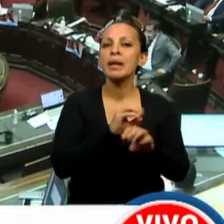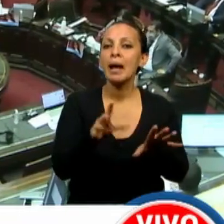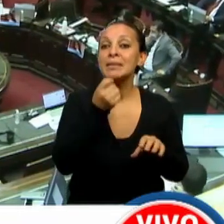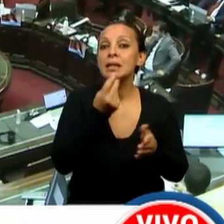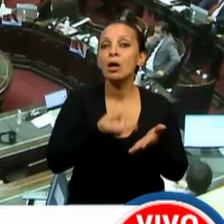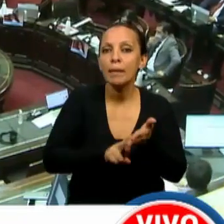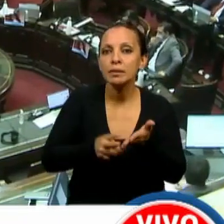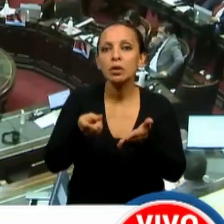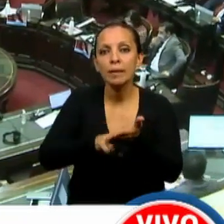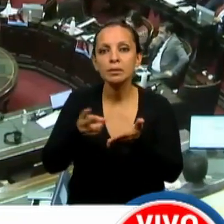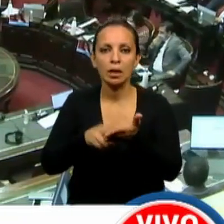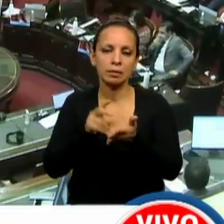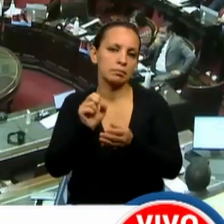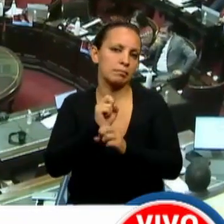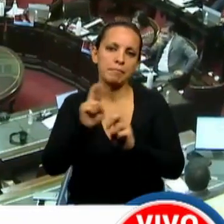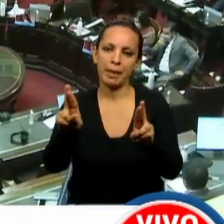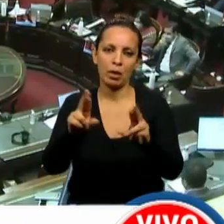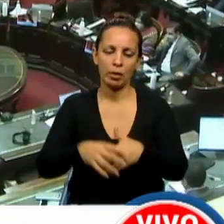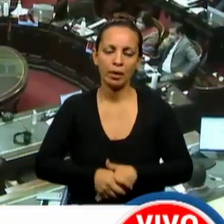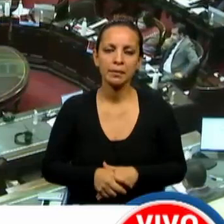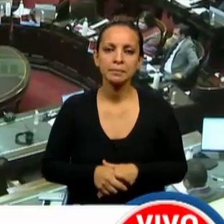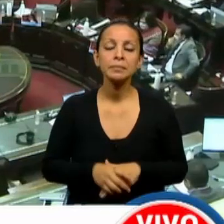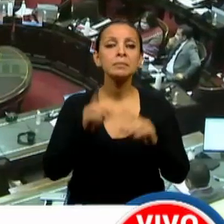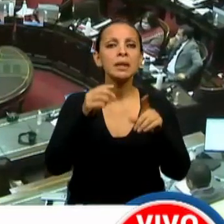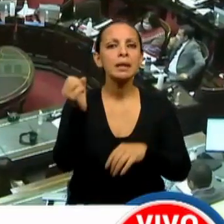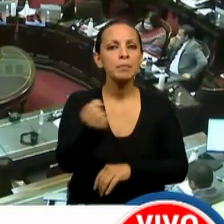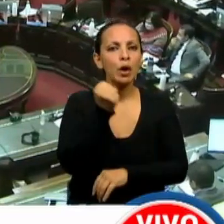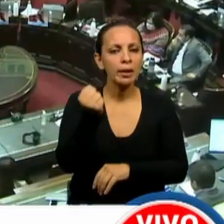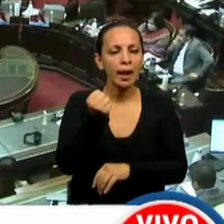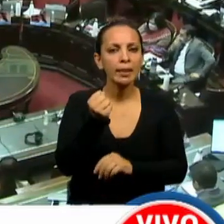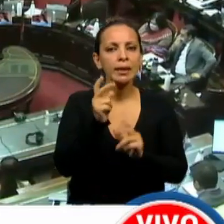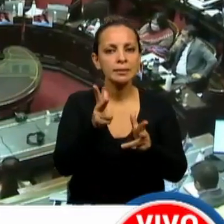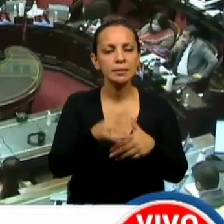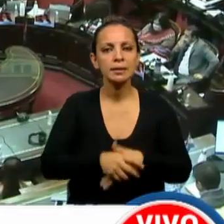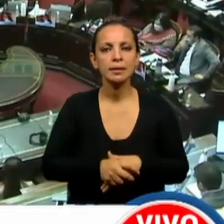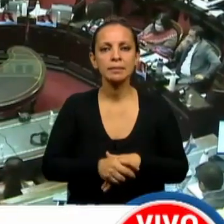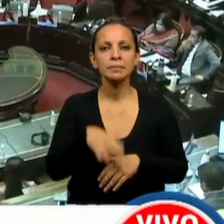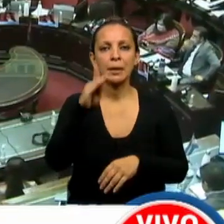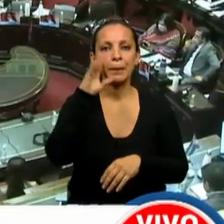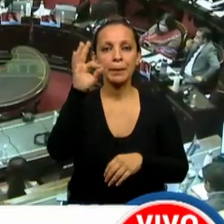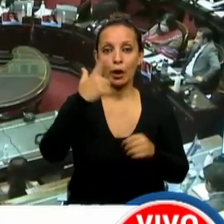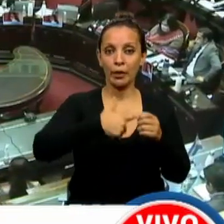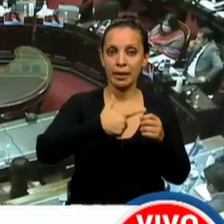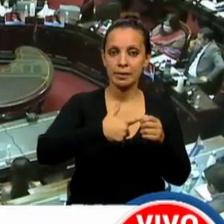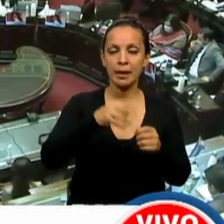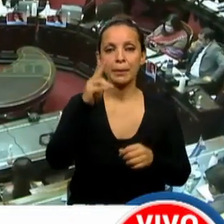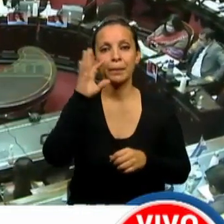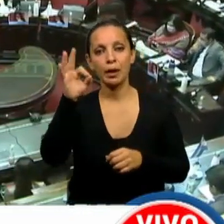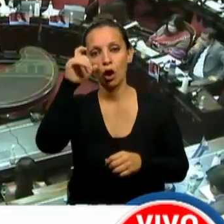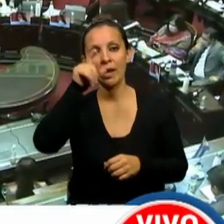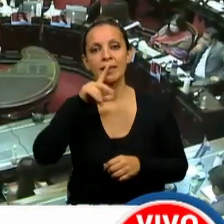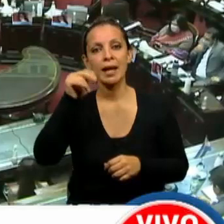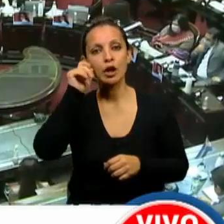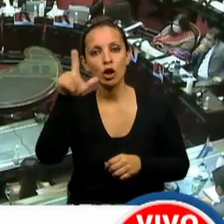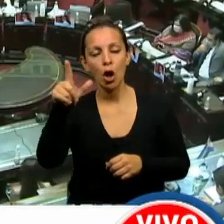reincidencia. Es importante destacar que se exceptúa al biodiesel y al bioetanol del pago